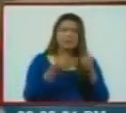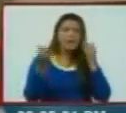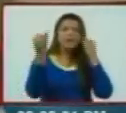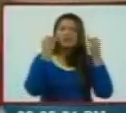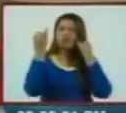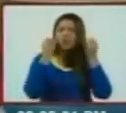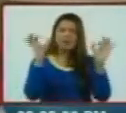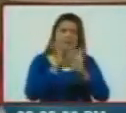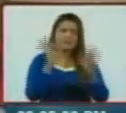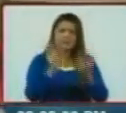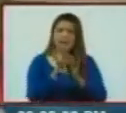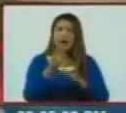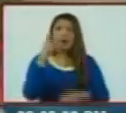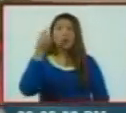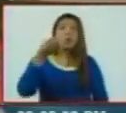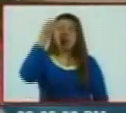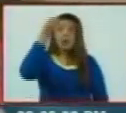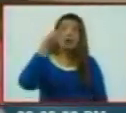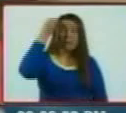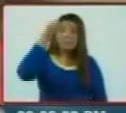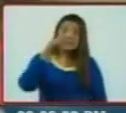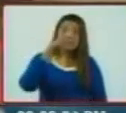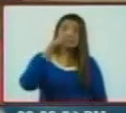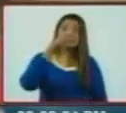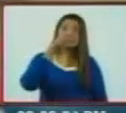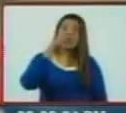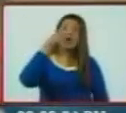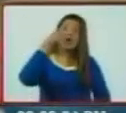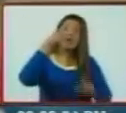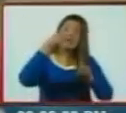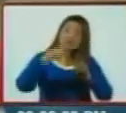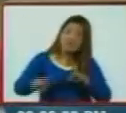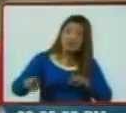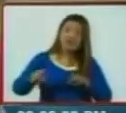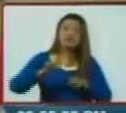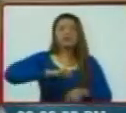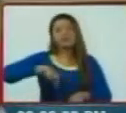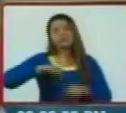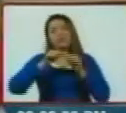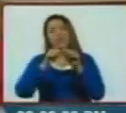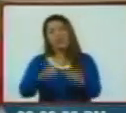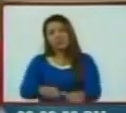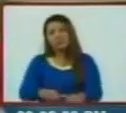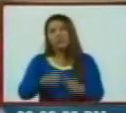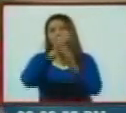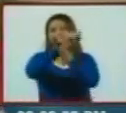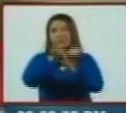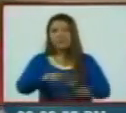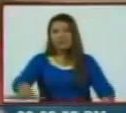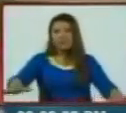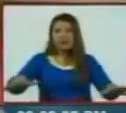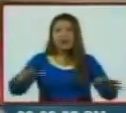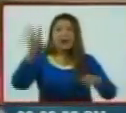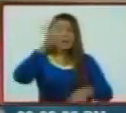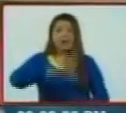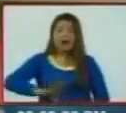de los que piensen de una manera u otra. Nosotros vamos a continuar desplegados en la Gran